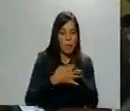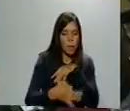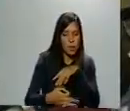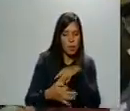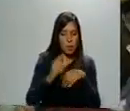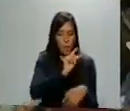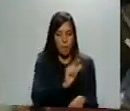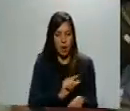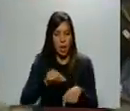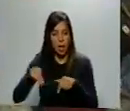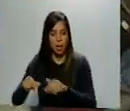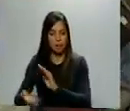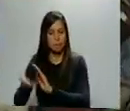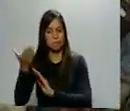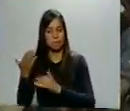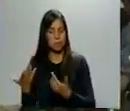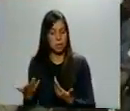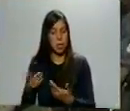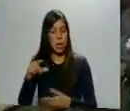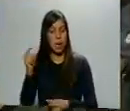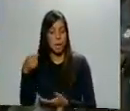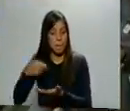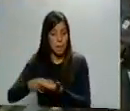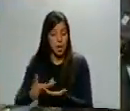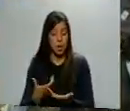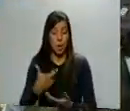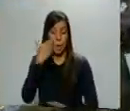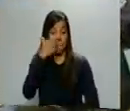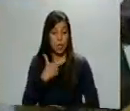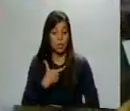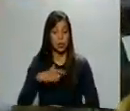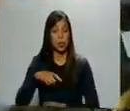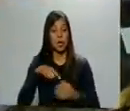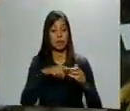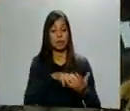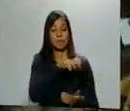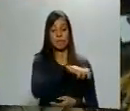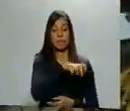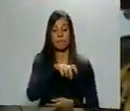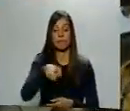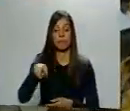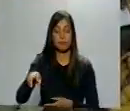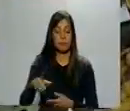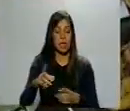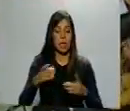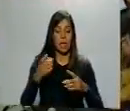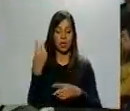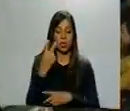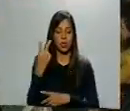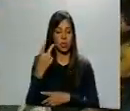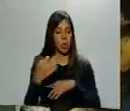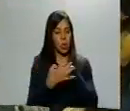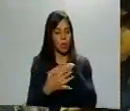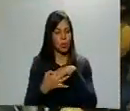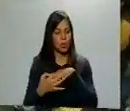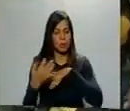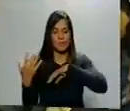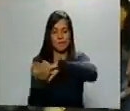y por qué aquí no pasa esto cuando el ciudadano tenía que transitar los dos municipios el mismo día? Es una